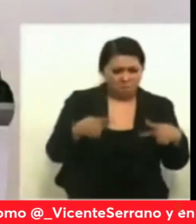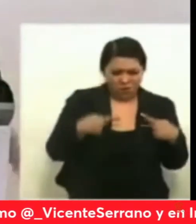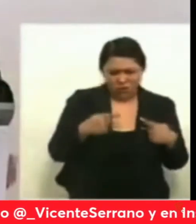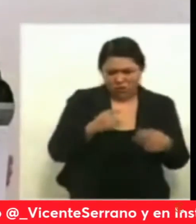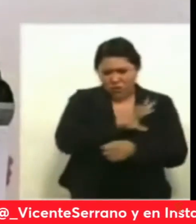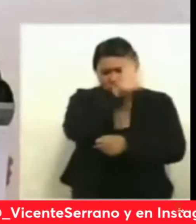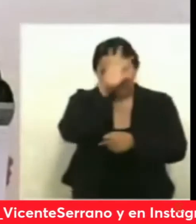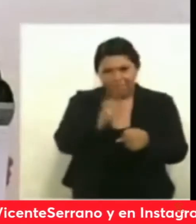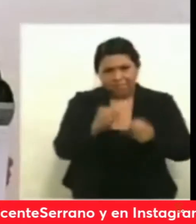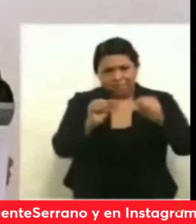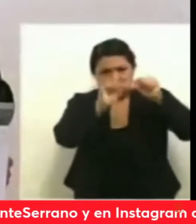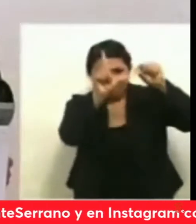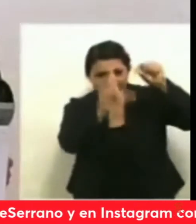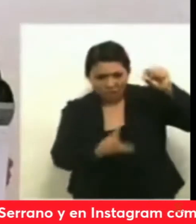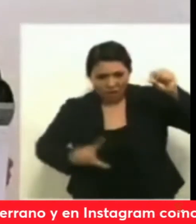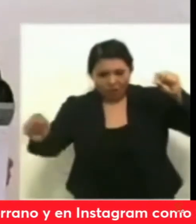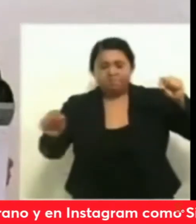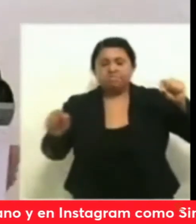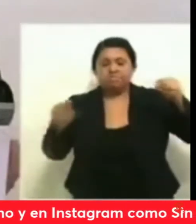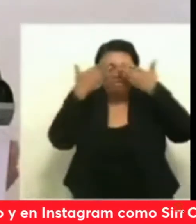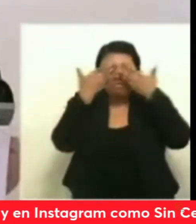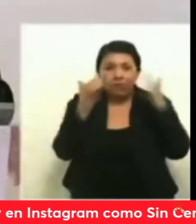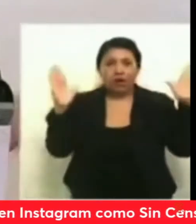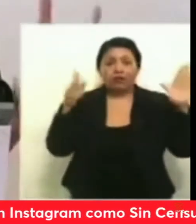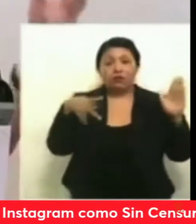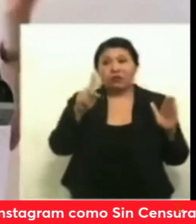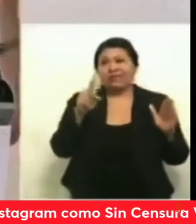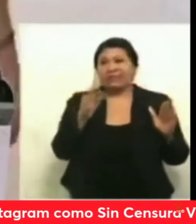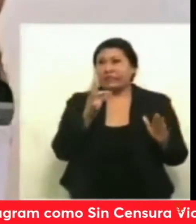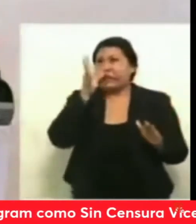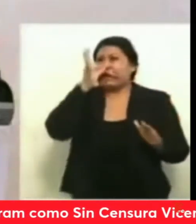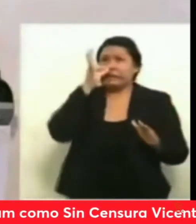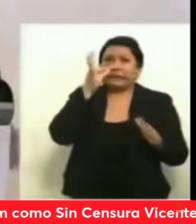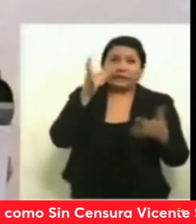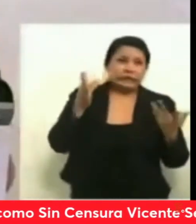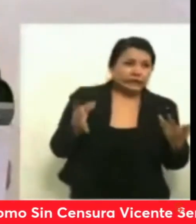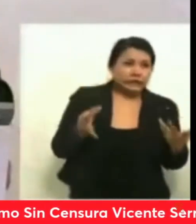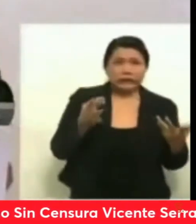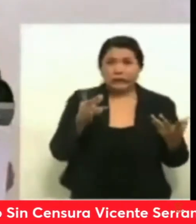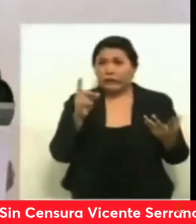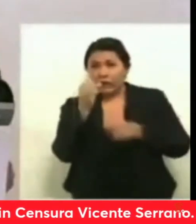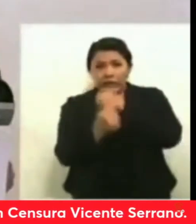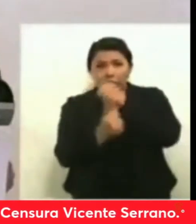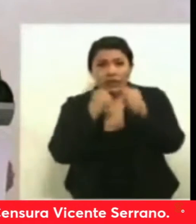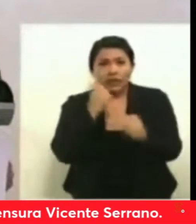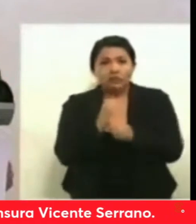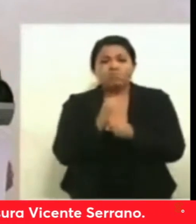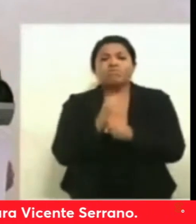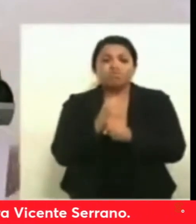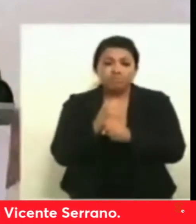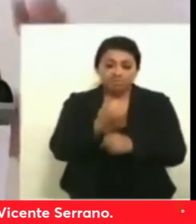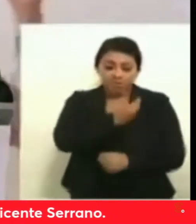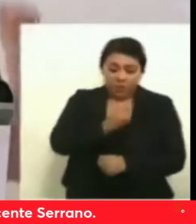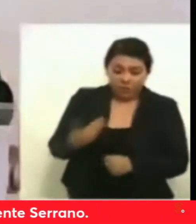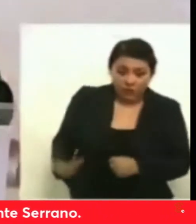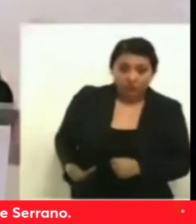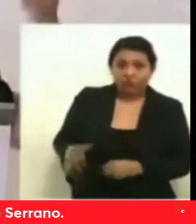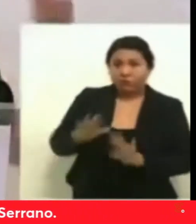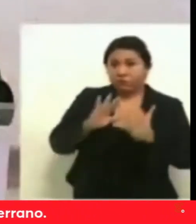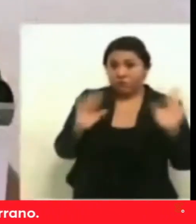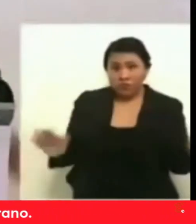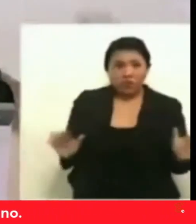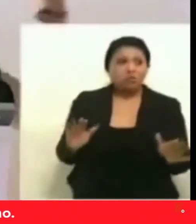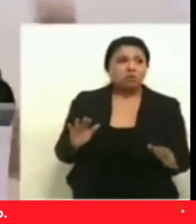o casi 6 años después, que el presidente está cerrando su gobierno, el pueblo